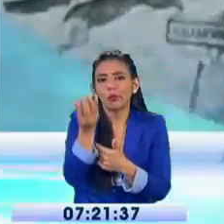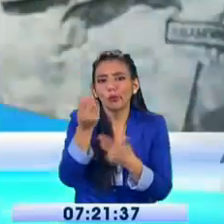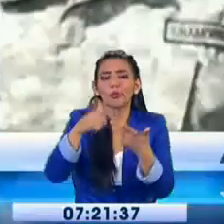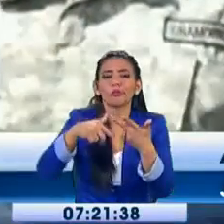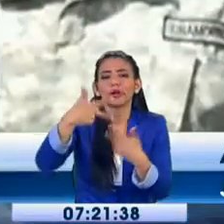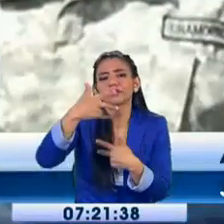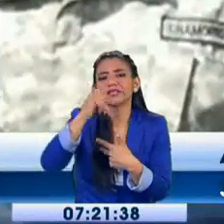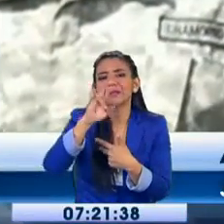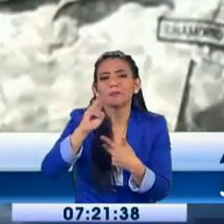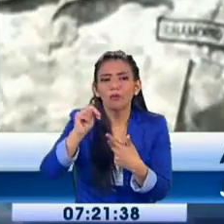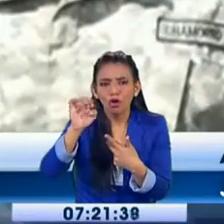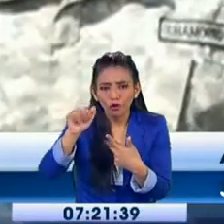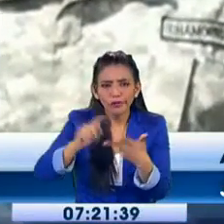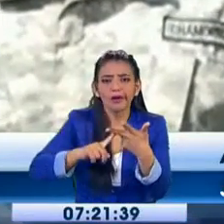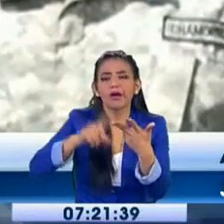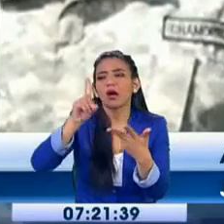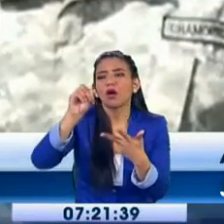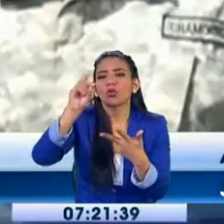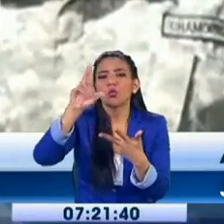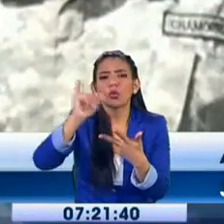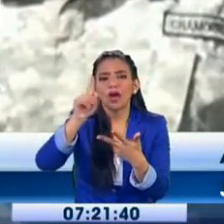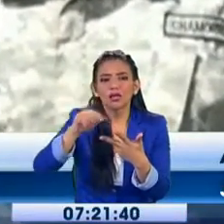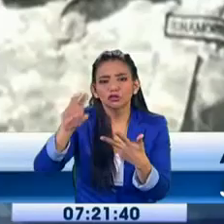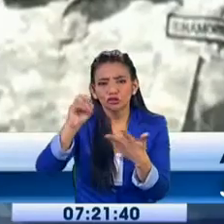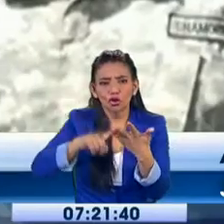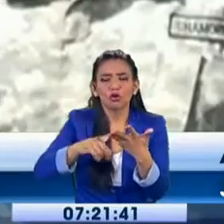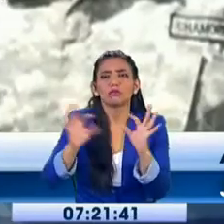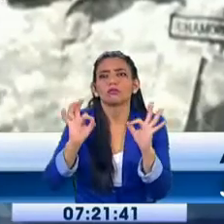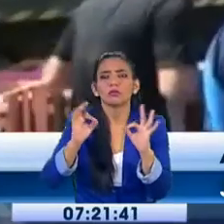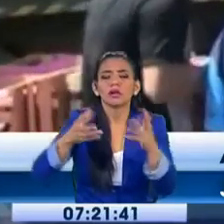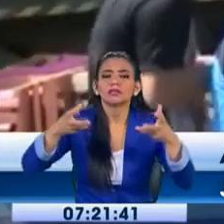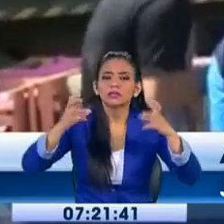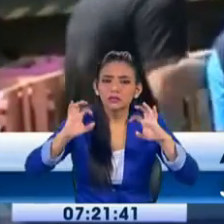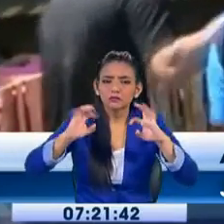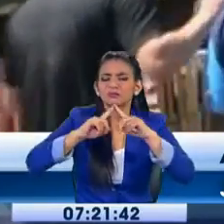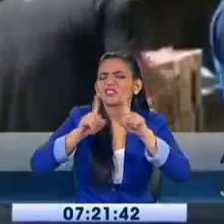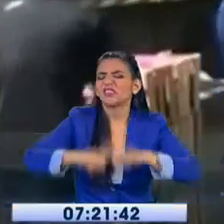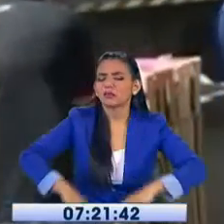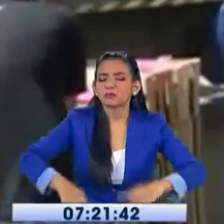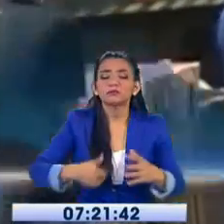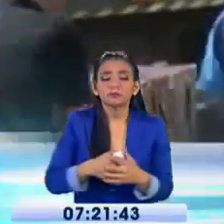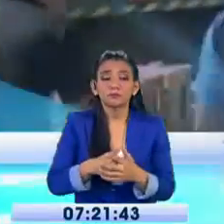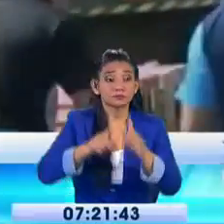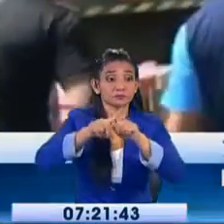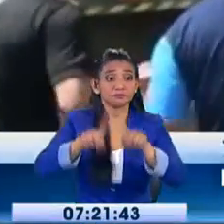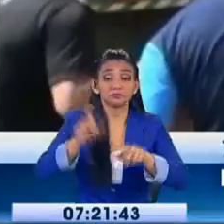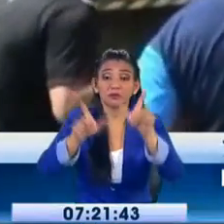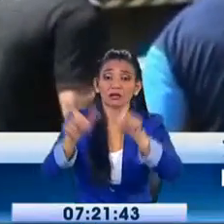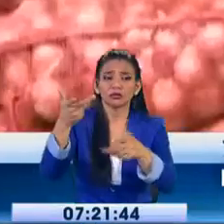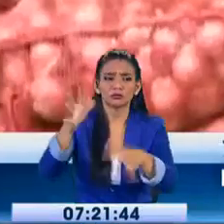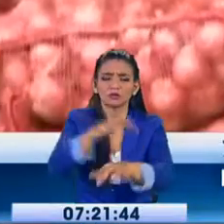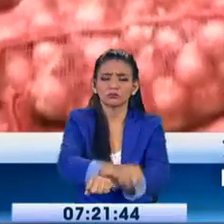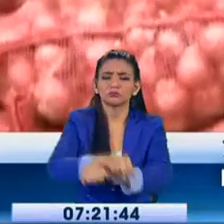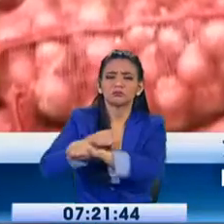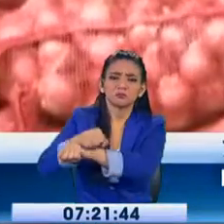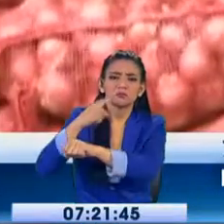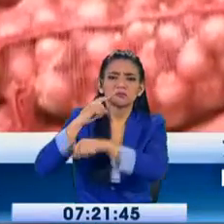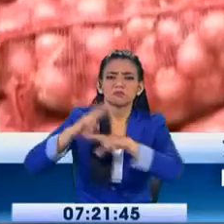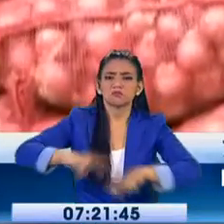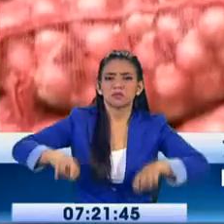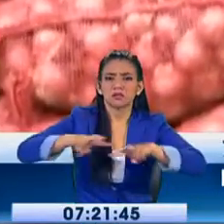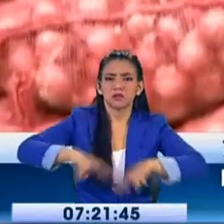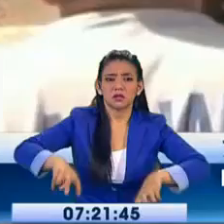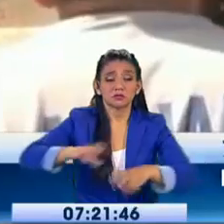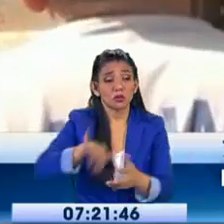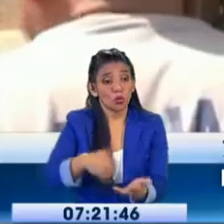chirimoya, durazno, granos secos como maíz. Varias personas fueron retenidas para investigaciones, quienes no